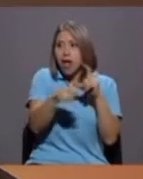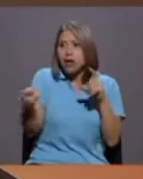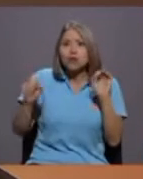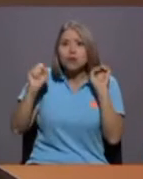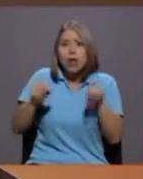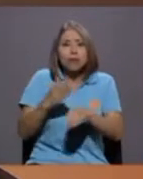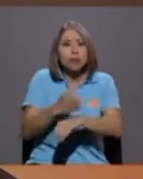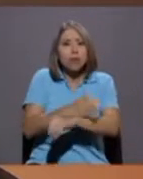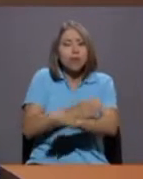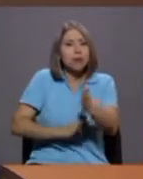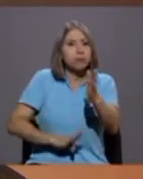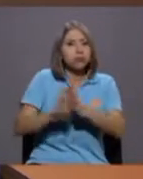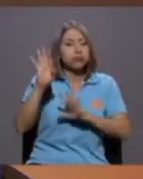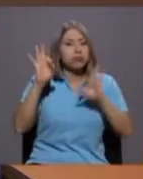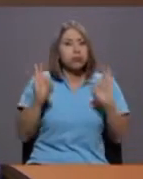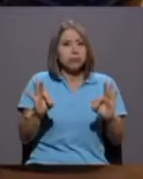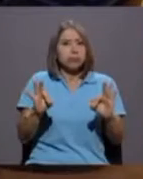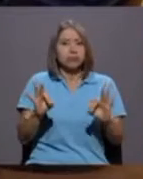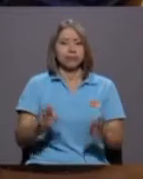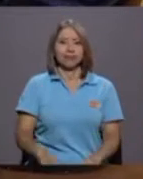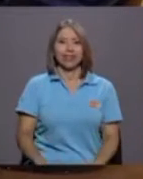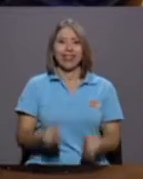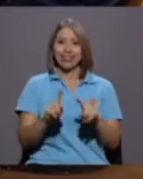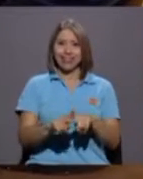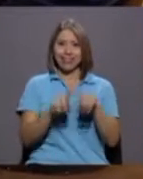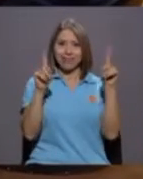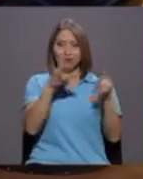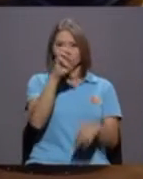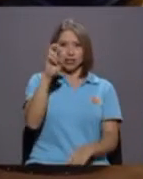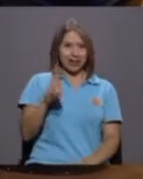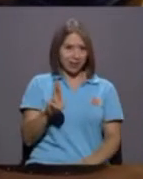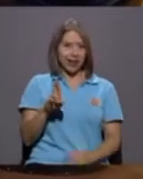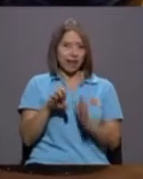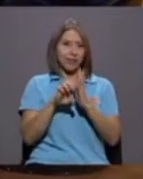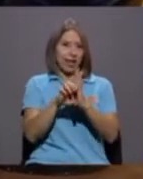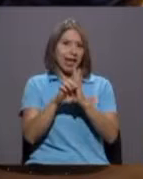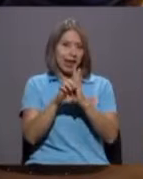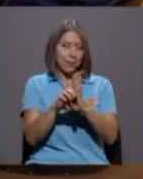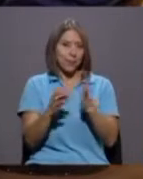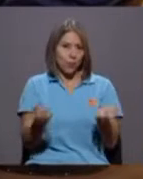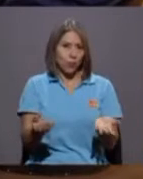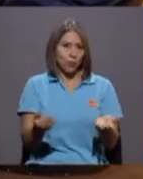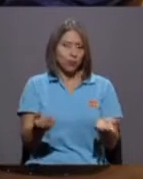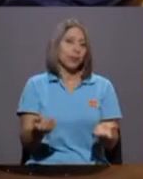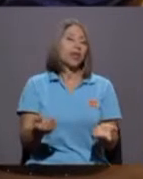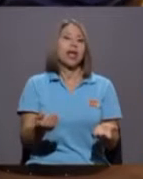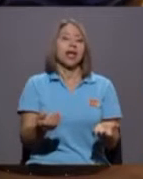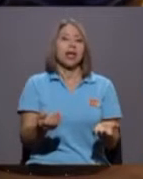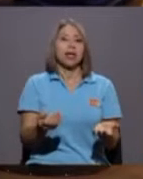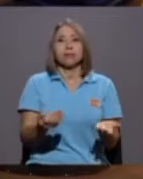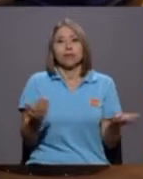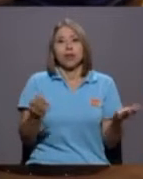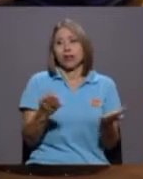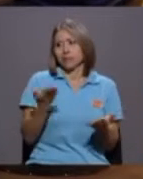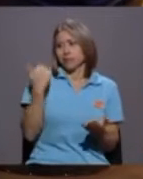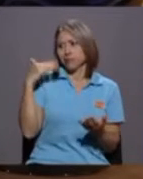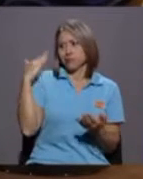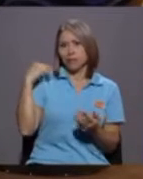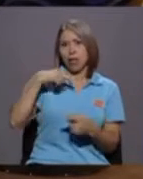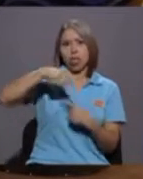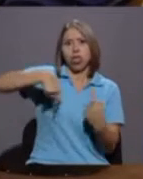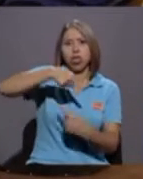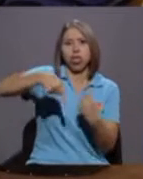tienen. Costa Rica, para dar un ejemplo en contrasentido, después de lo ocurrido a la tormenta